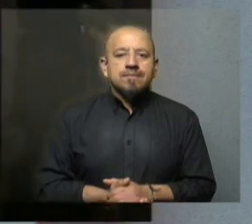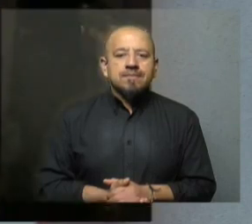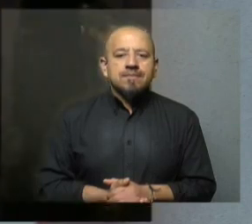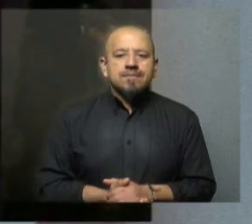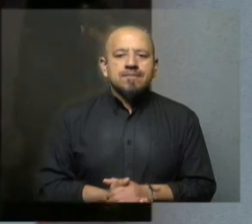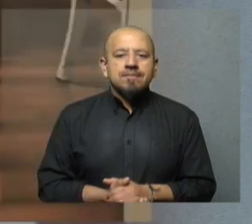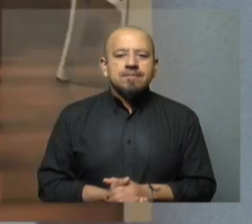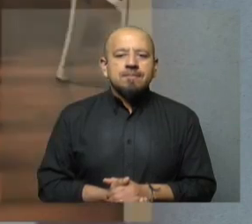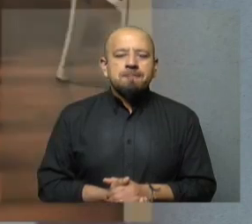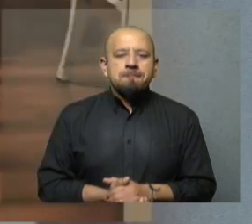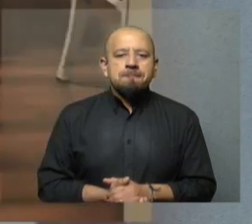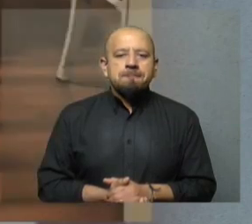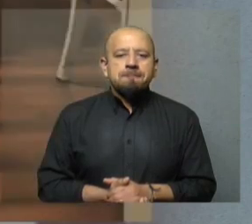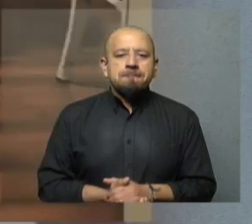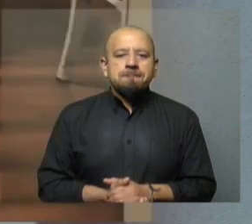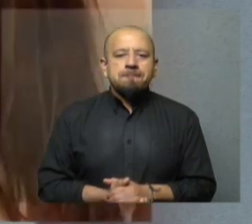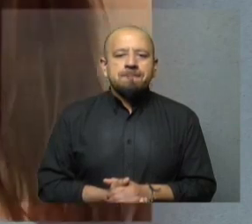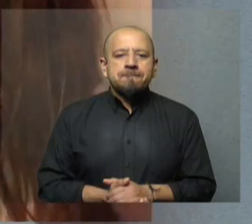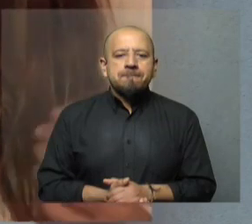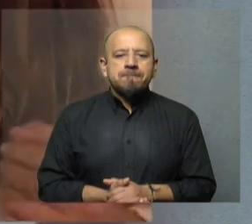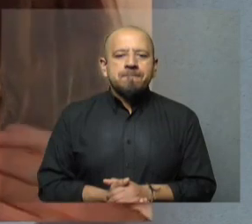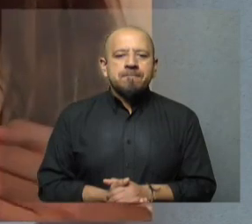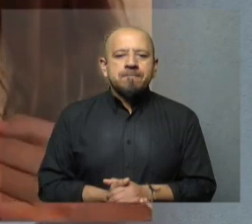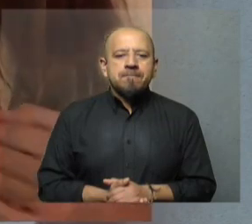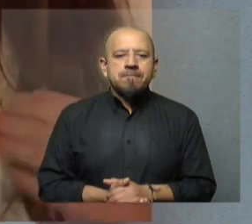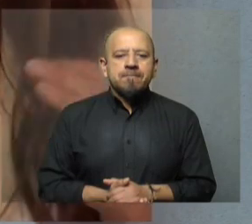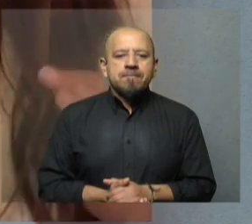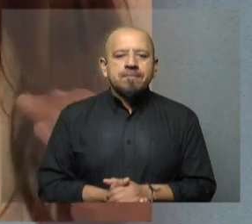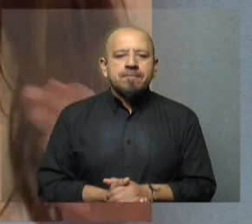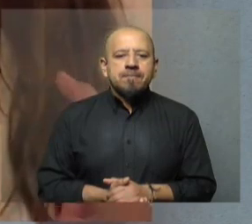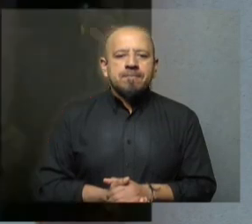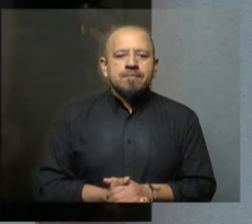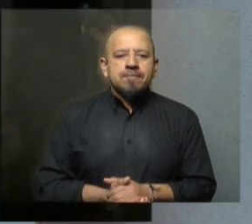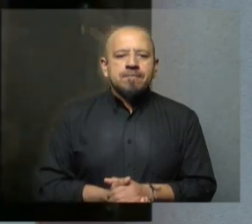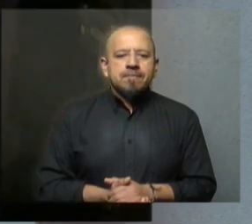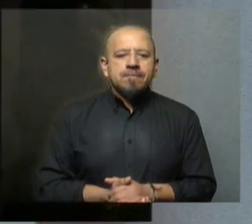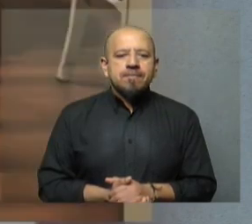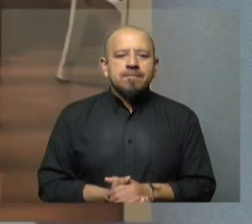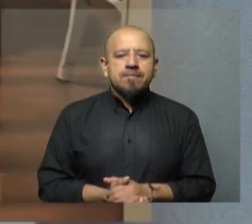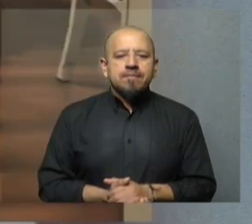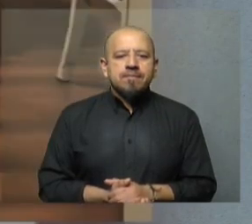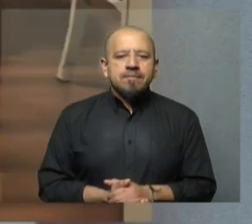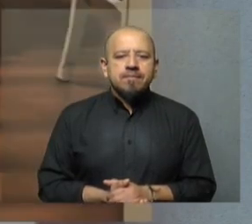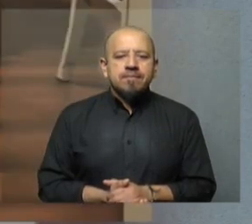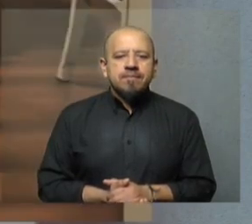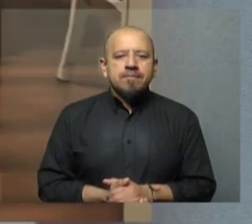desencanto que con su voz pueden transformarte en Piedras